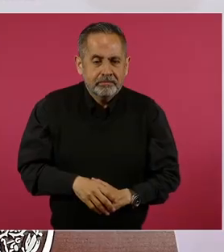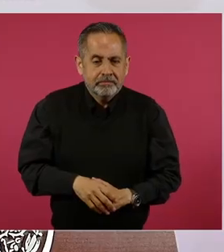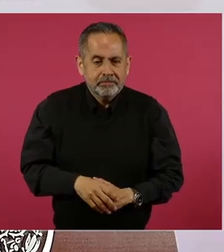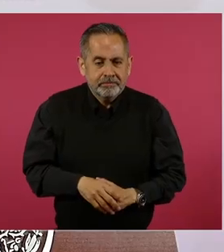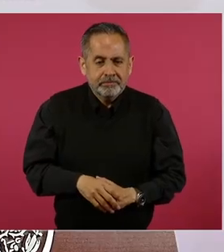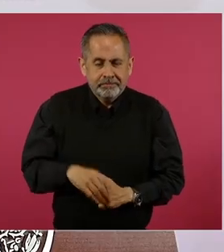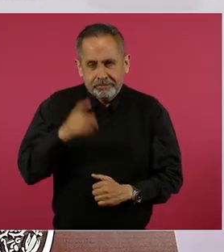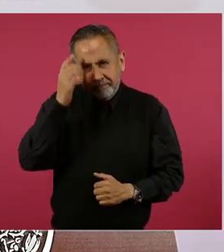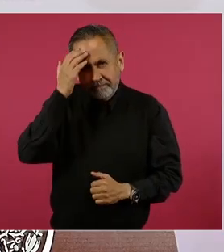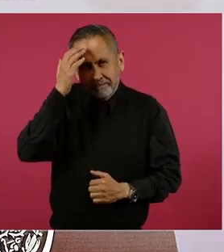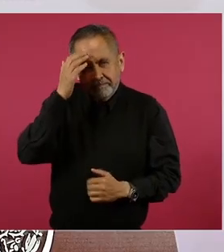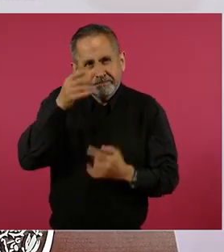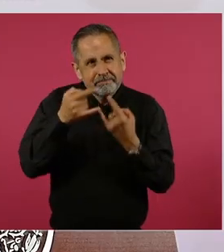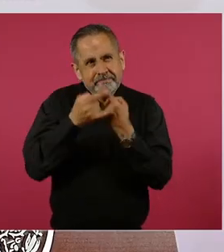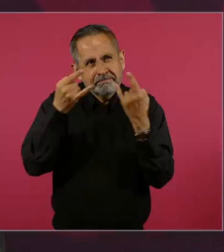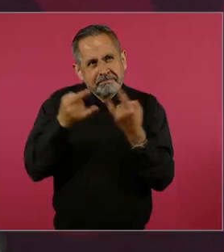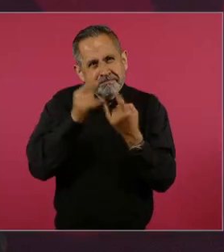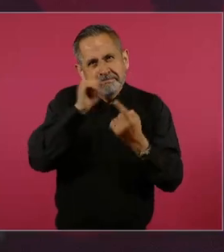conozco la historia